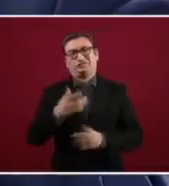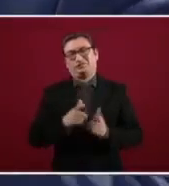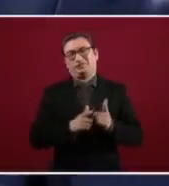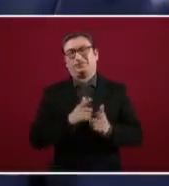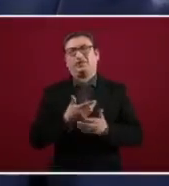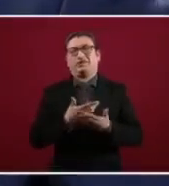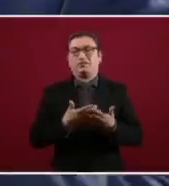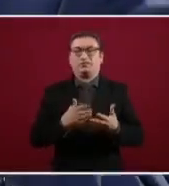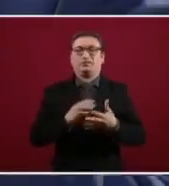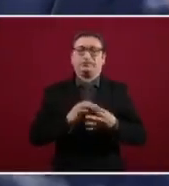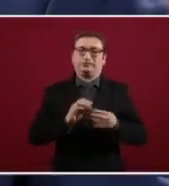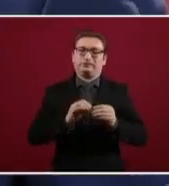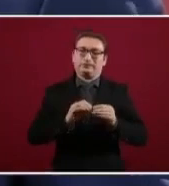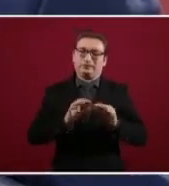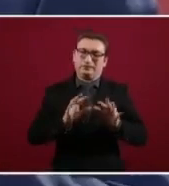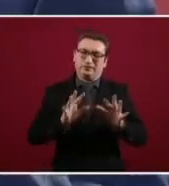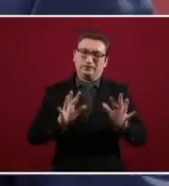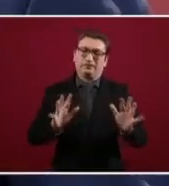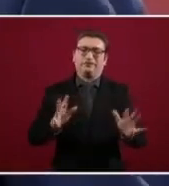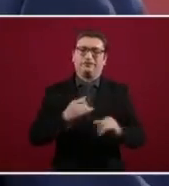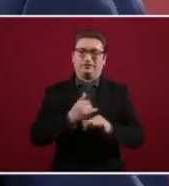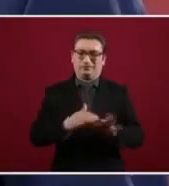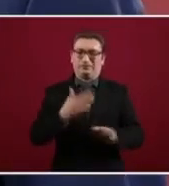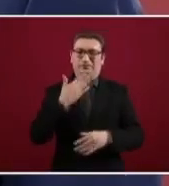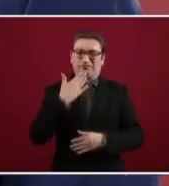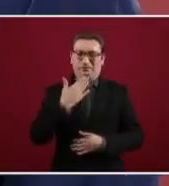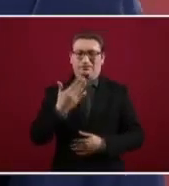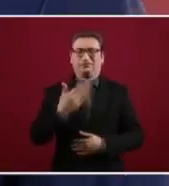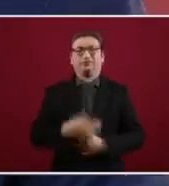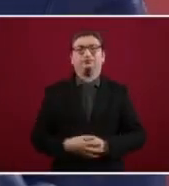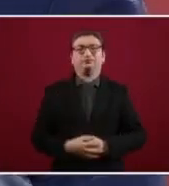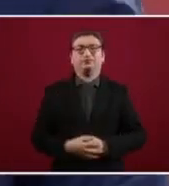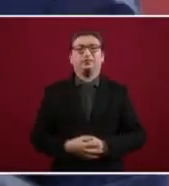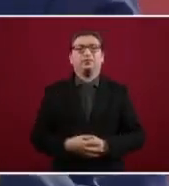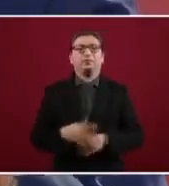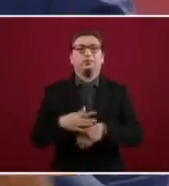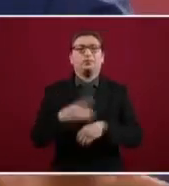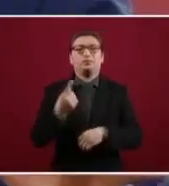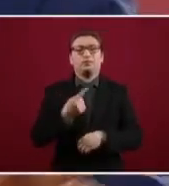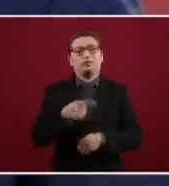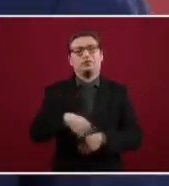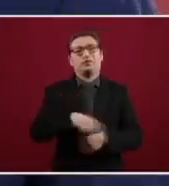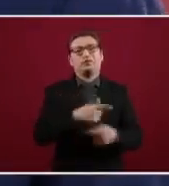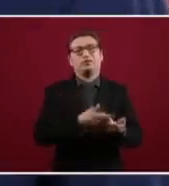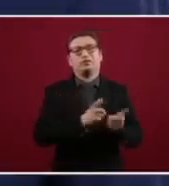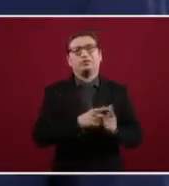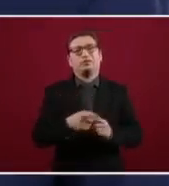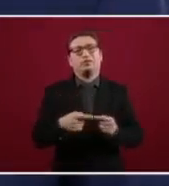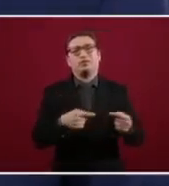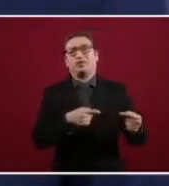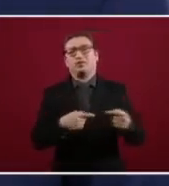quiero se informe bien todo esto porque nuestros adversarios